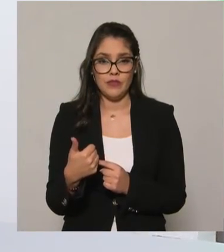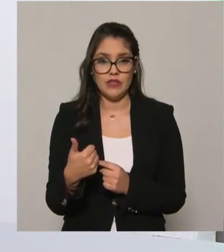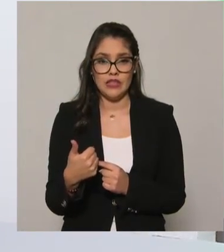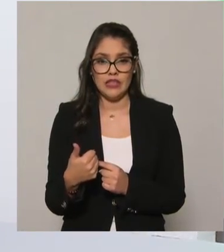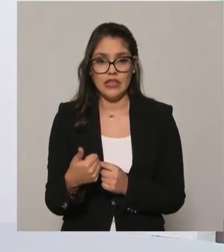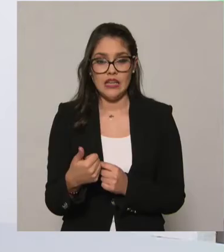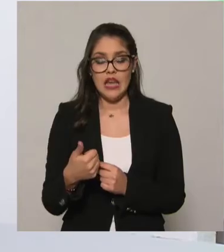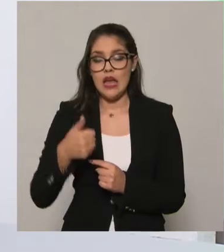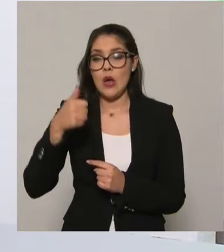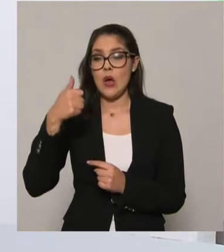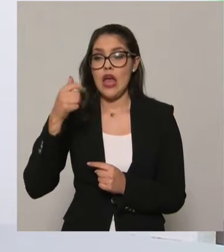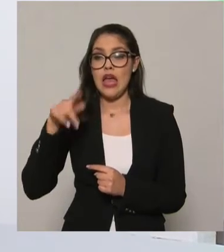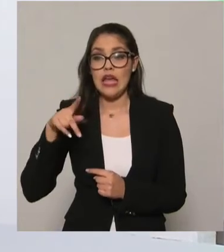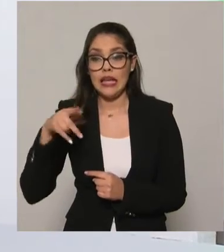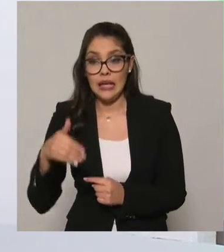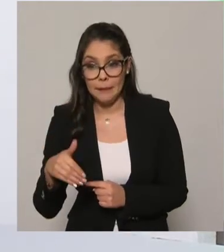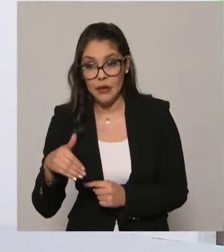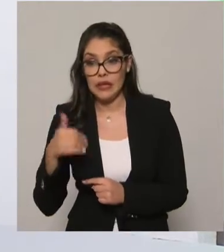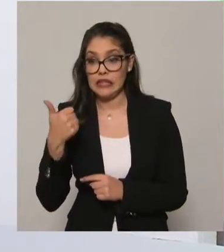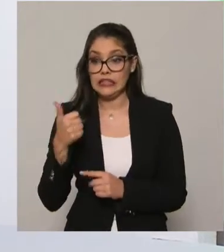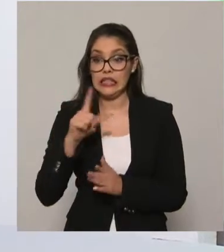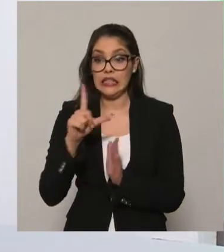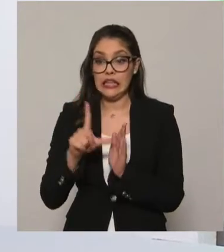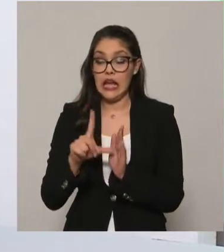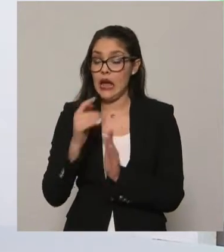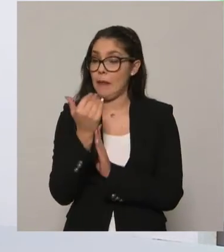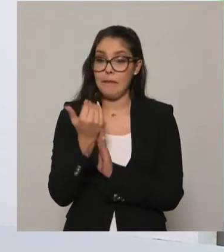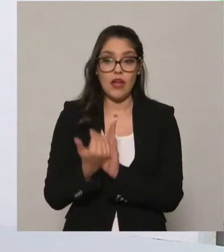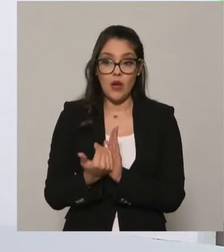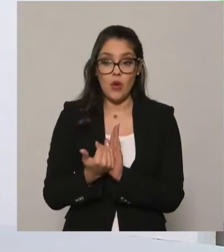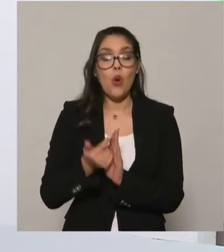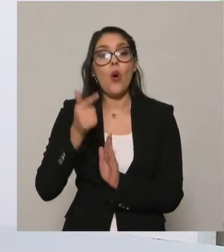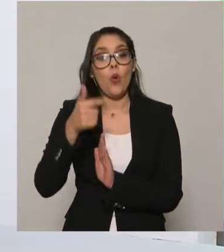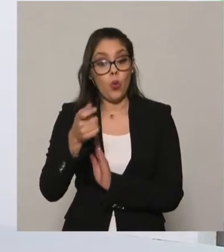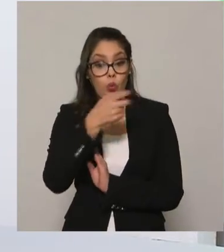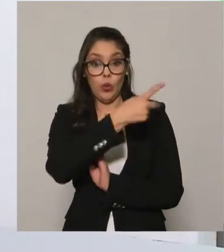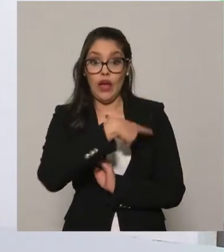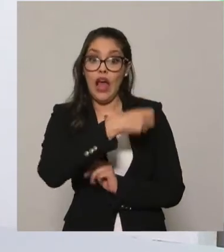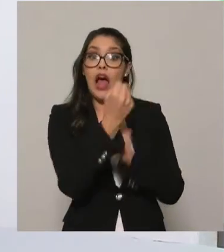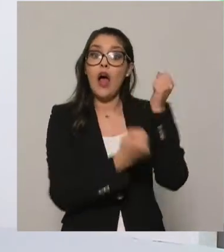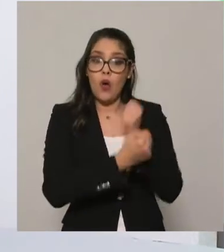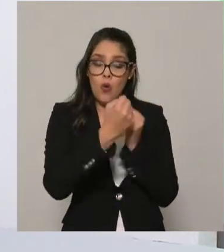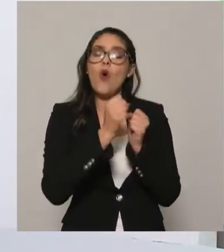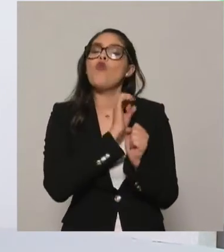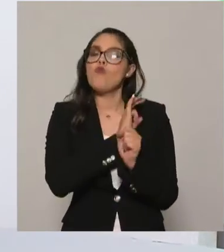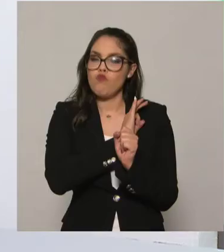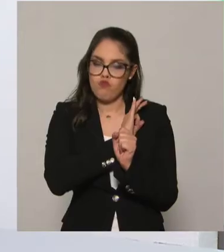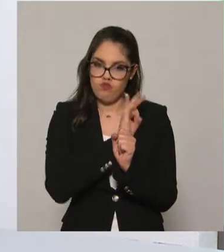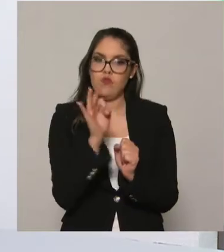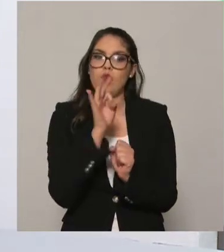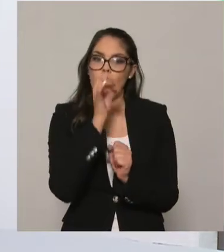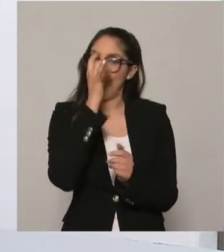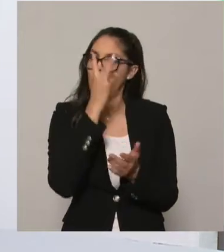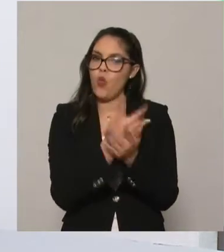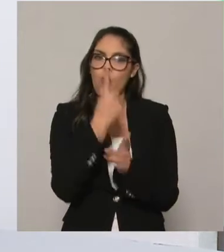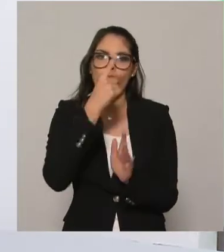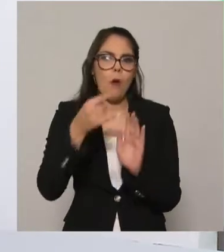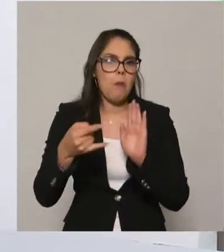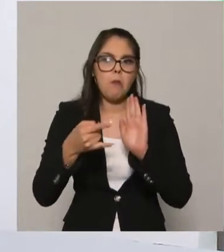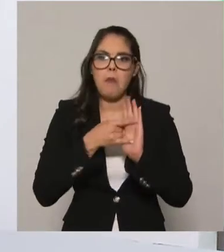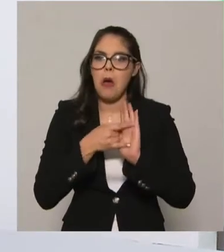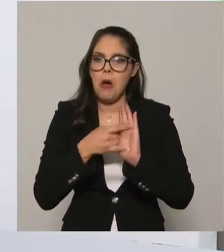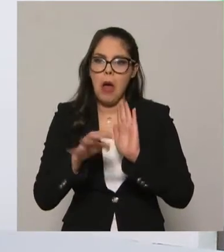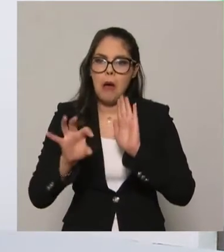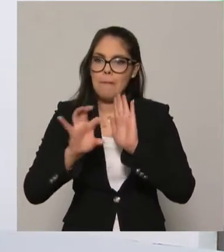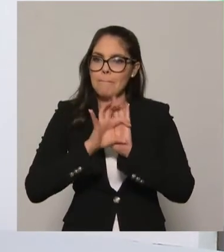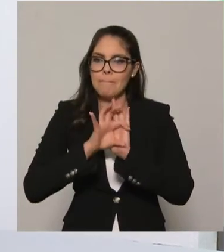kilómetro, ¿Sí? Comentarte ahí que más bien esos vehículos van a tener la posibilidad de solo tener una calcomanía .0